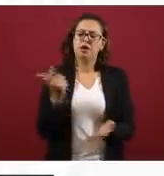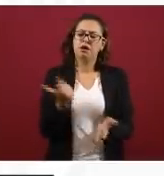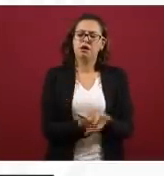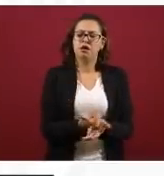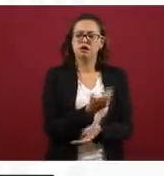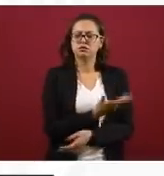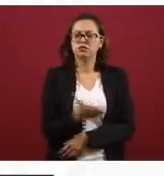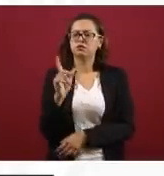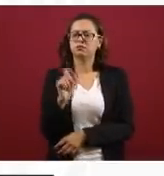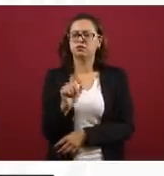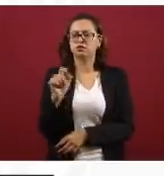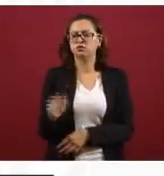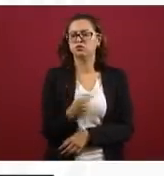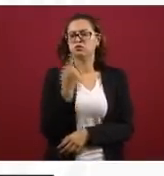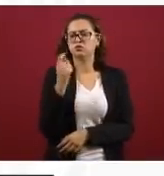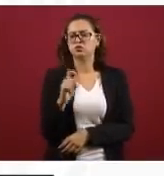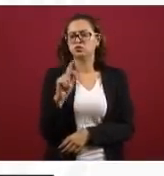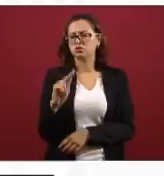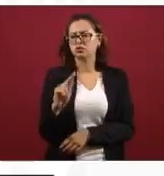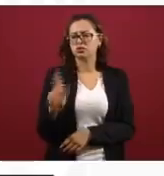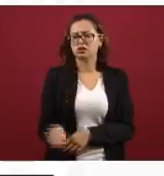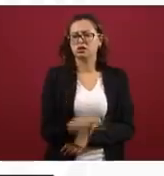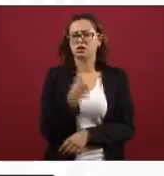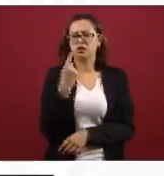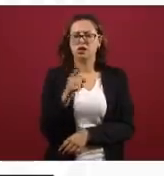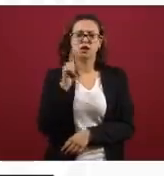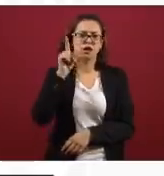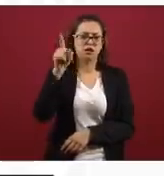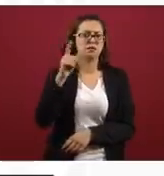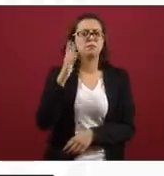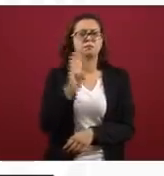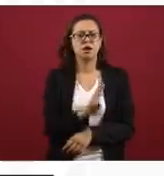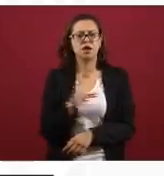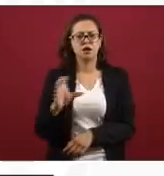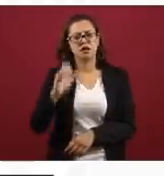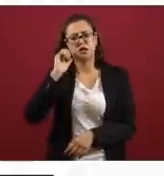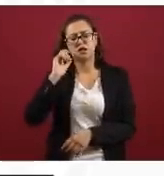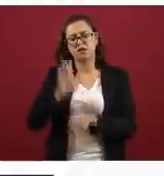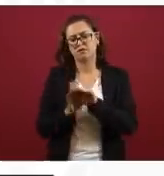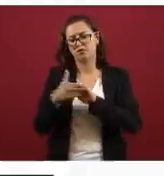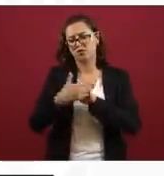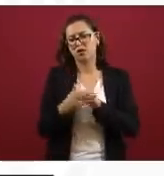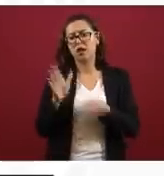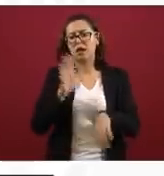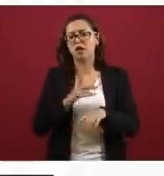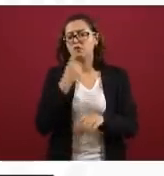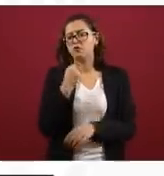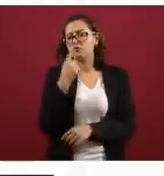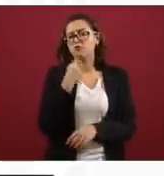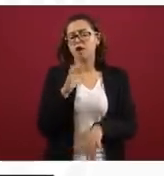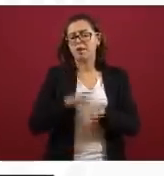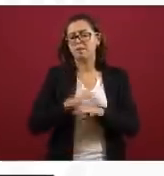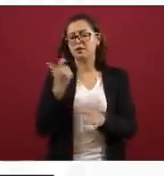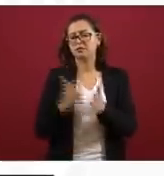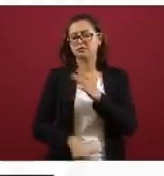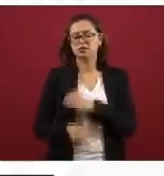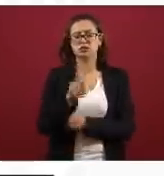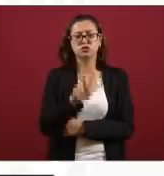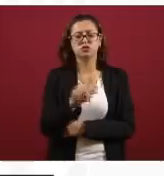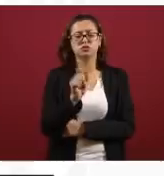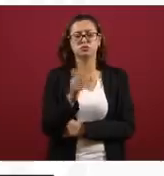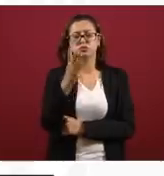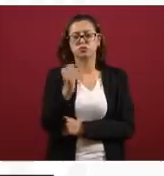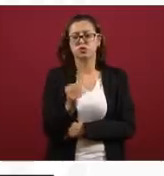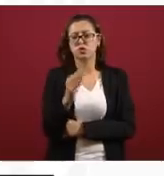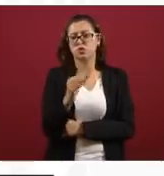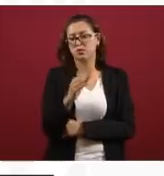a 21 pesos 81 centavos por litro en Los Cabos, Baja California. En Premium, la más económica a 18.99 por litro en